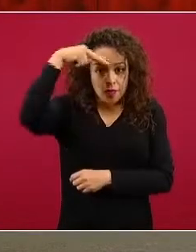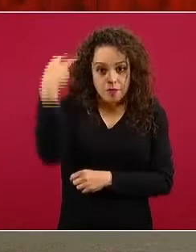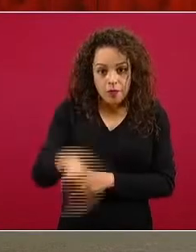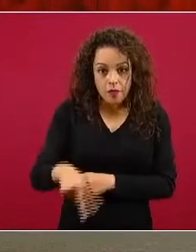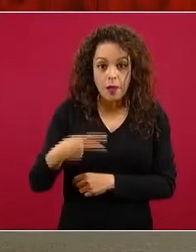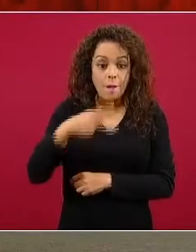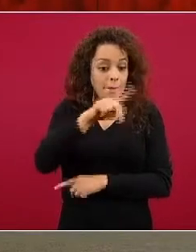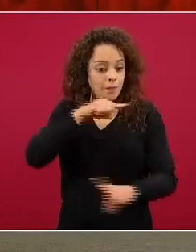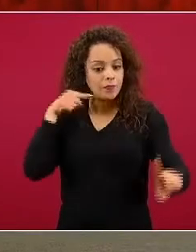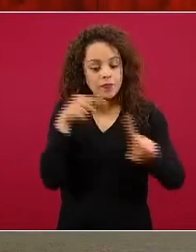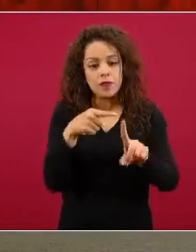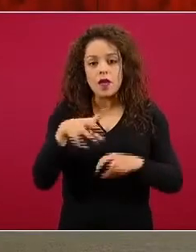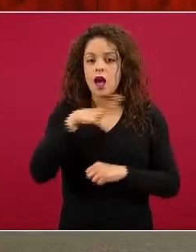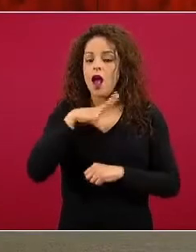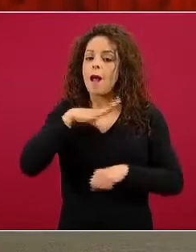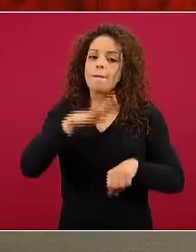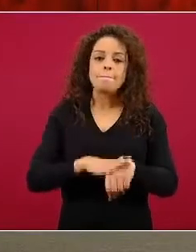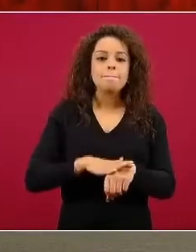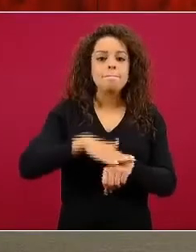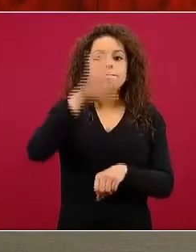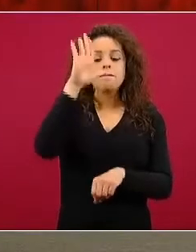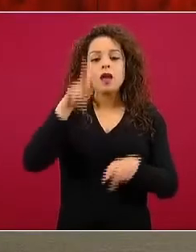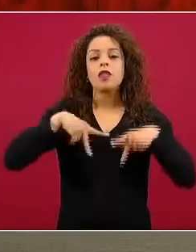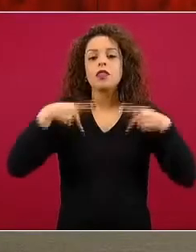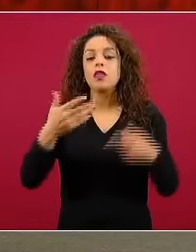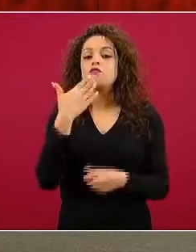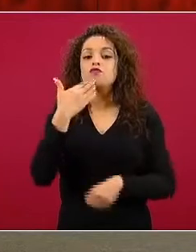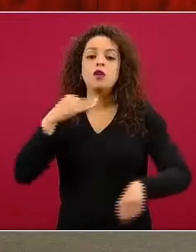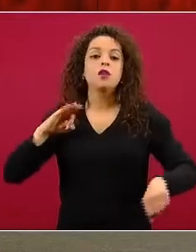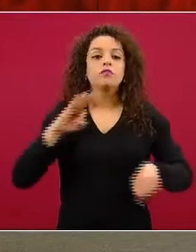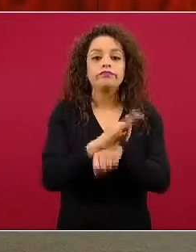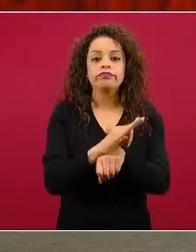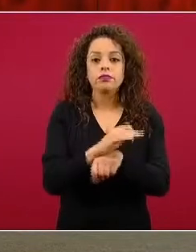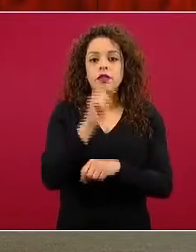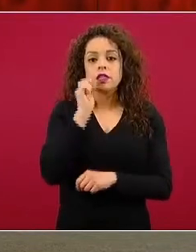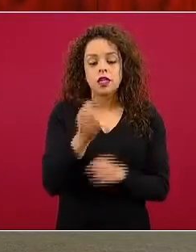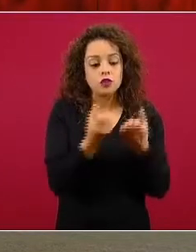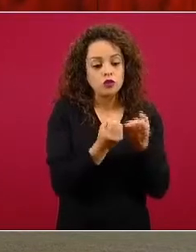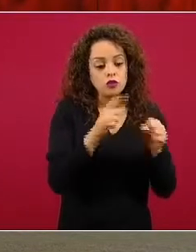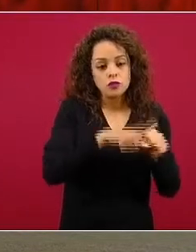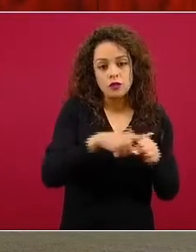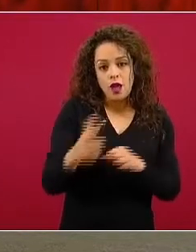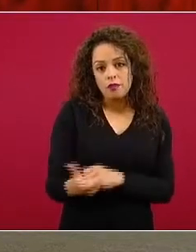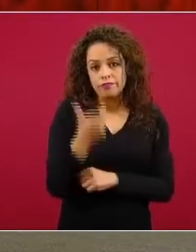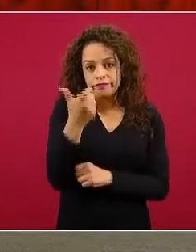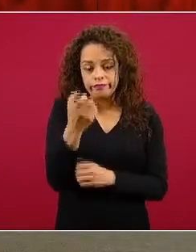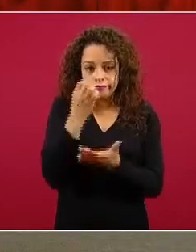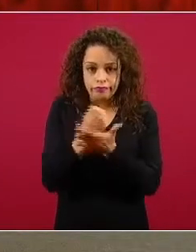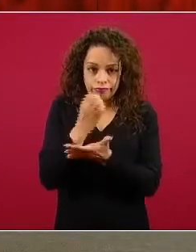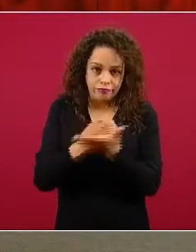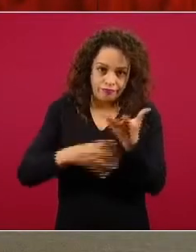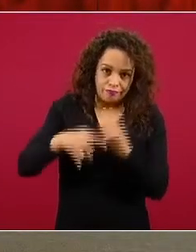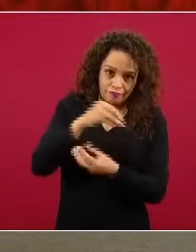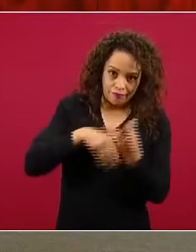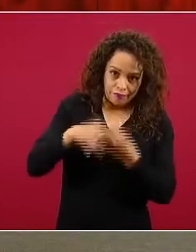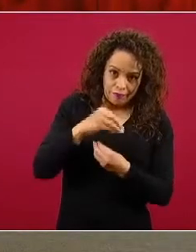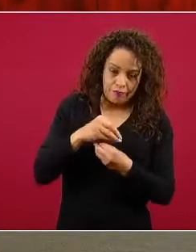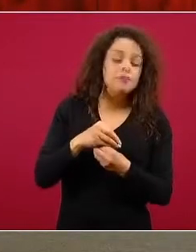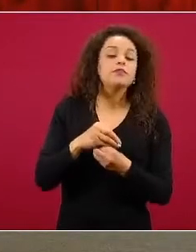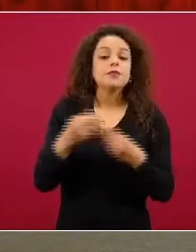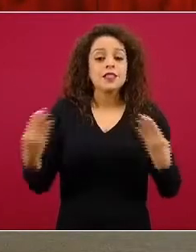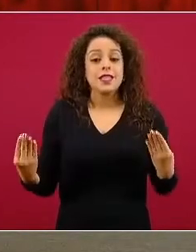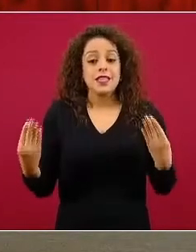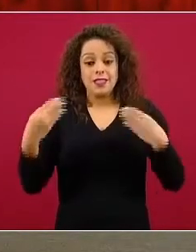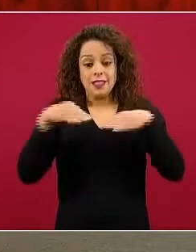personas que tienen la mayor fragilidad en términos económicos y sociales. Si hacemos un confinamiento